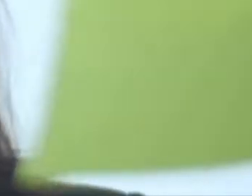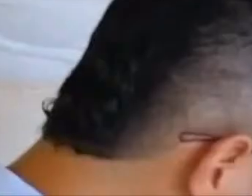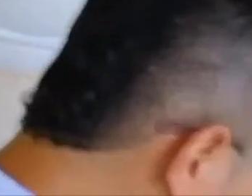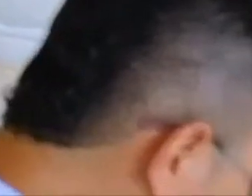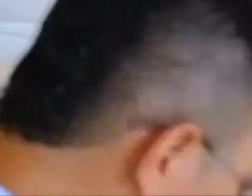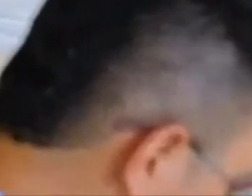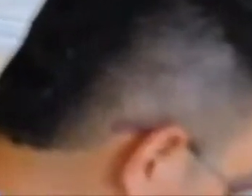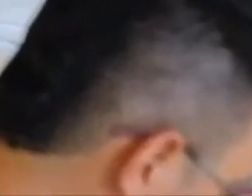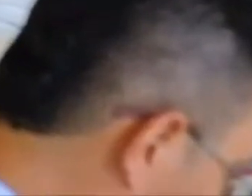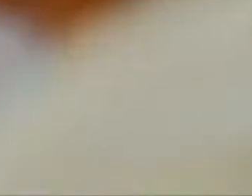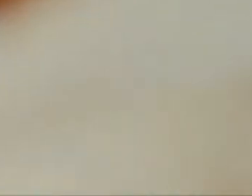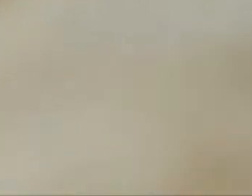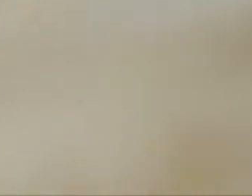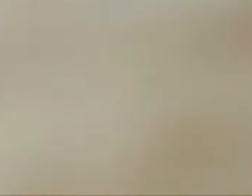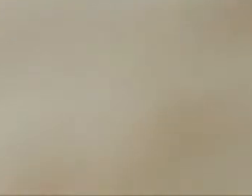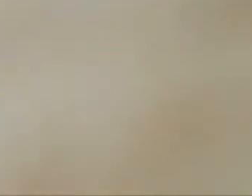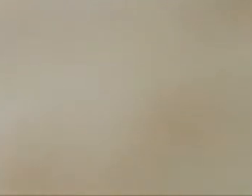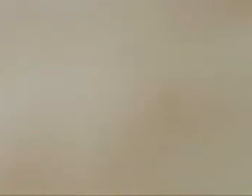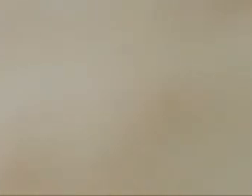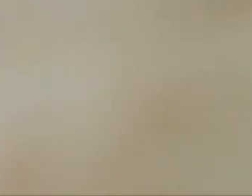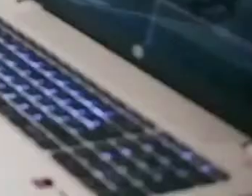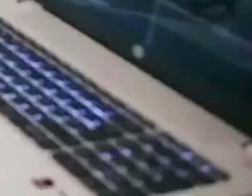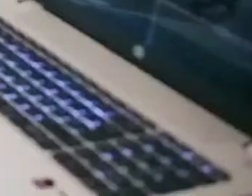el Año de la Ciencia en Colombia.